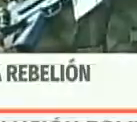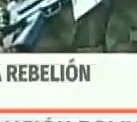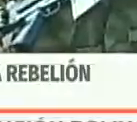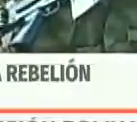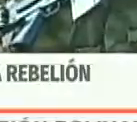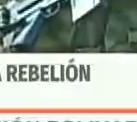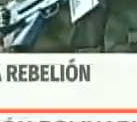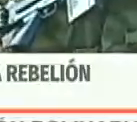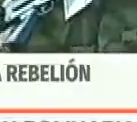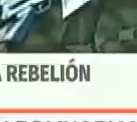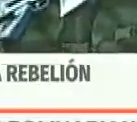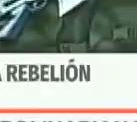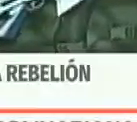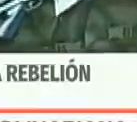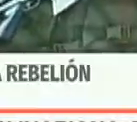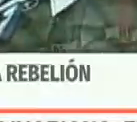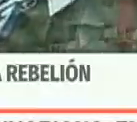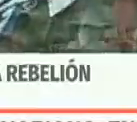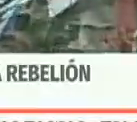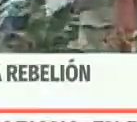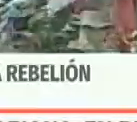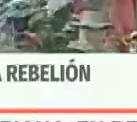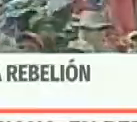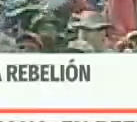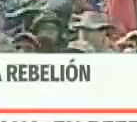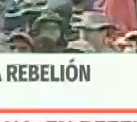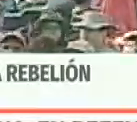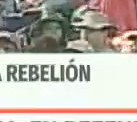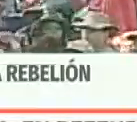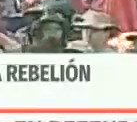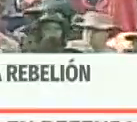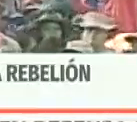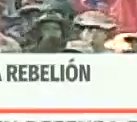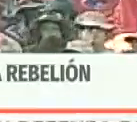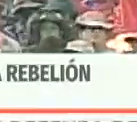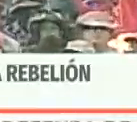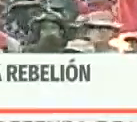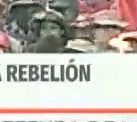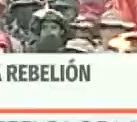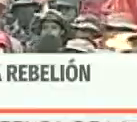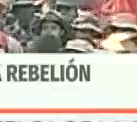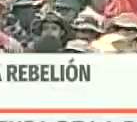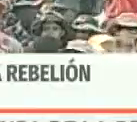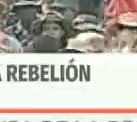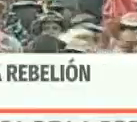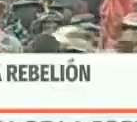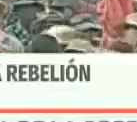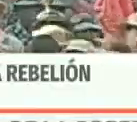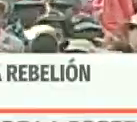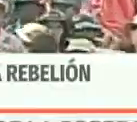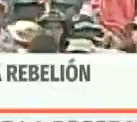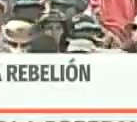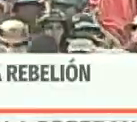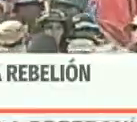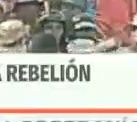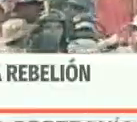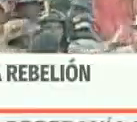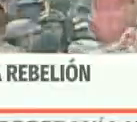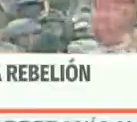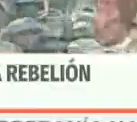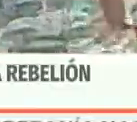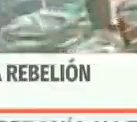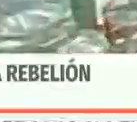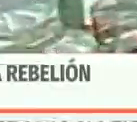de la paz nacional, en defensa de la soberanía y la independencia de Venezuela. Bajo bajo ninguna circunstancia entregaremos la